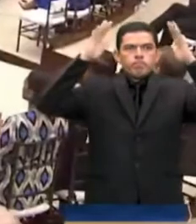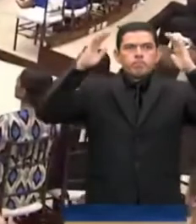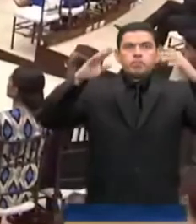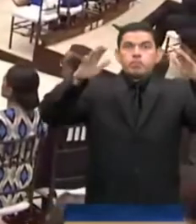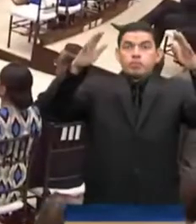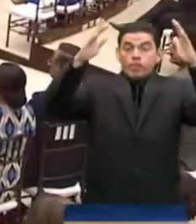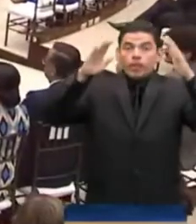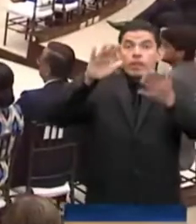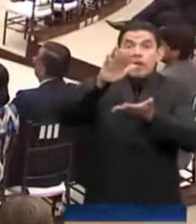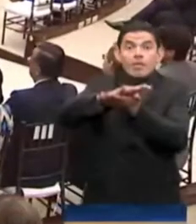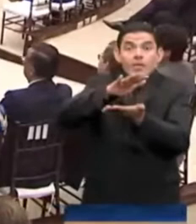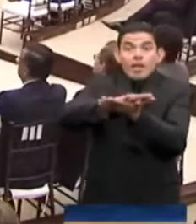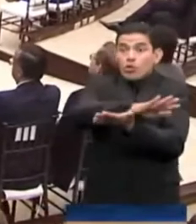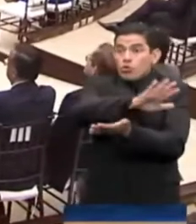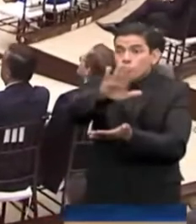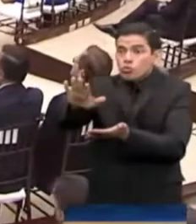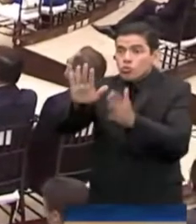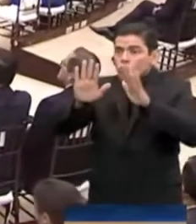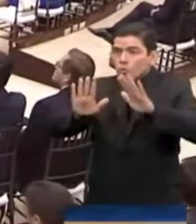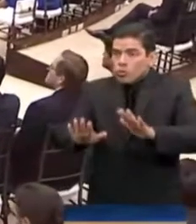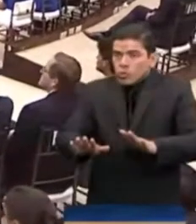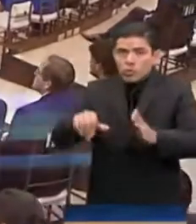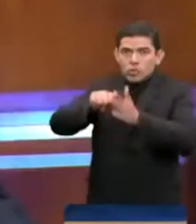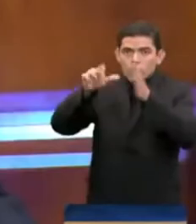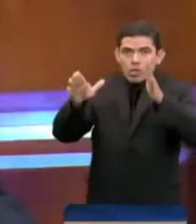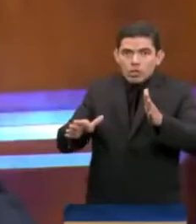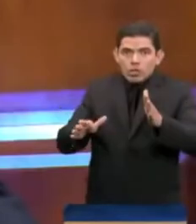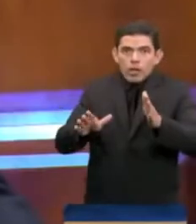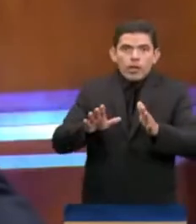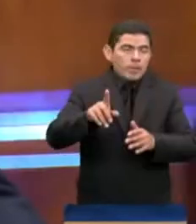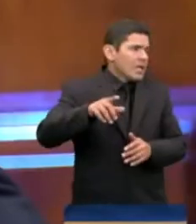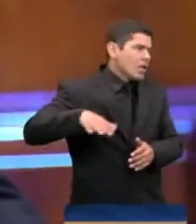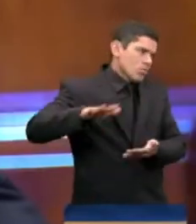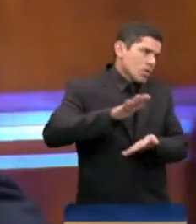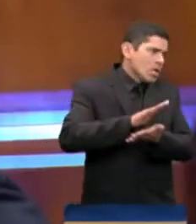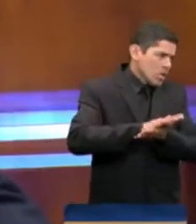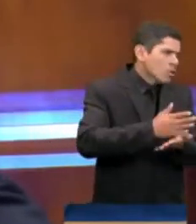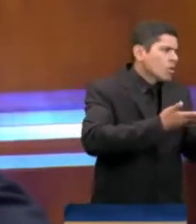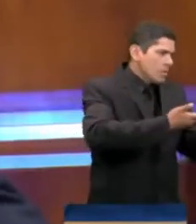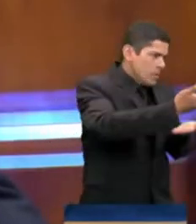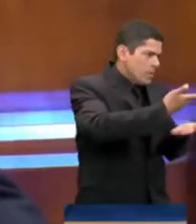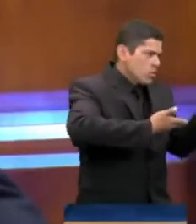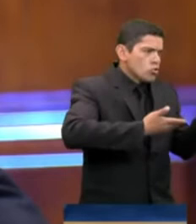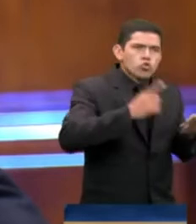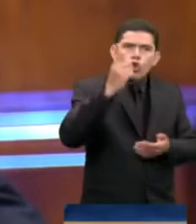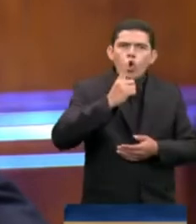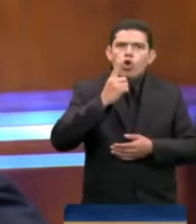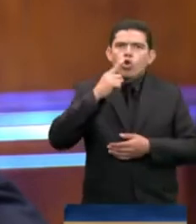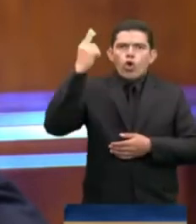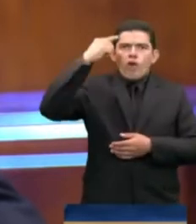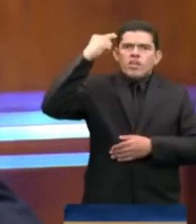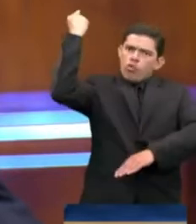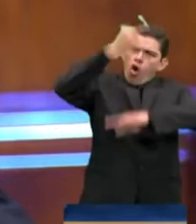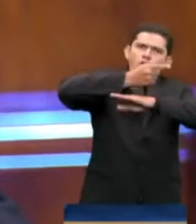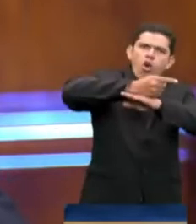La tranquilidad ciudadana no se negocia, el Estado la impone. Es cierto